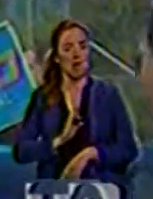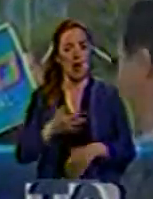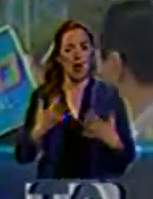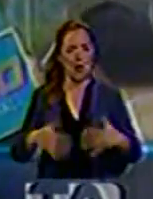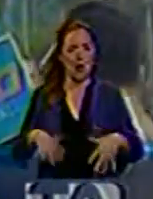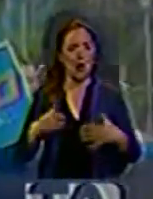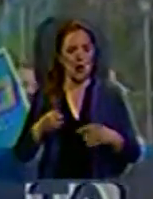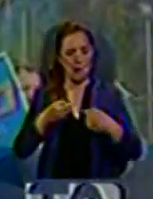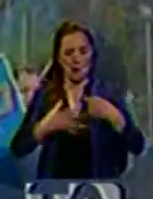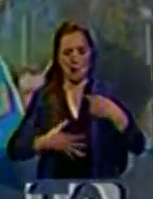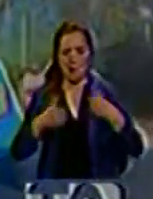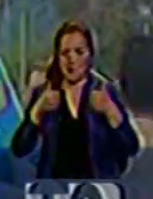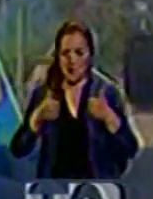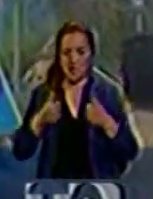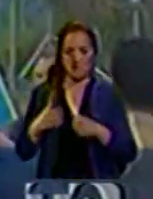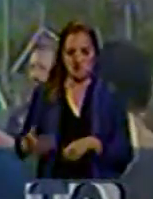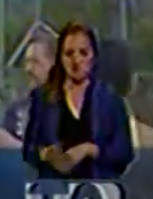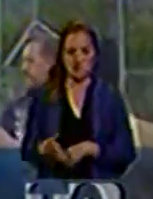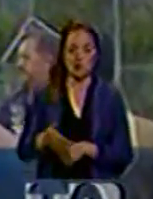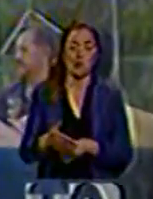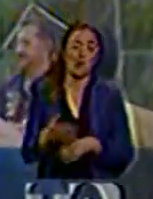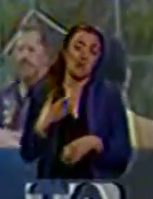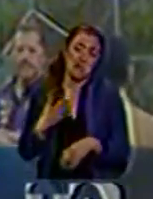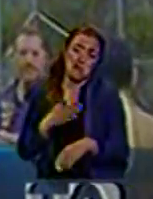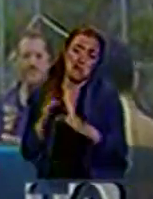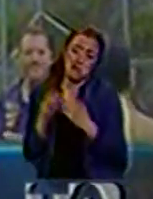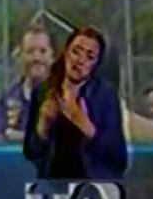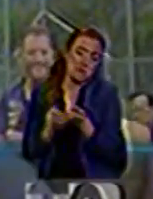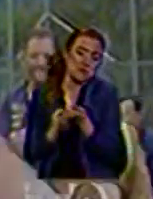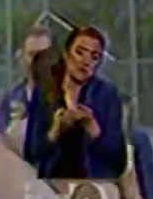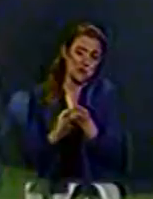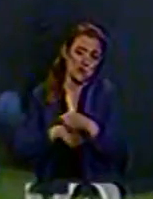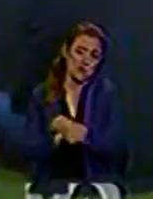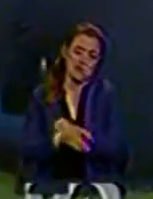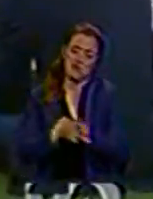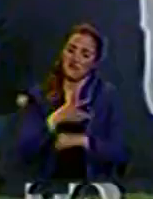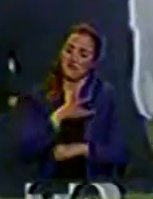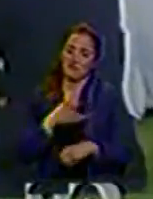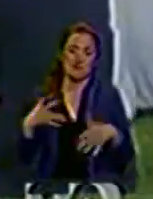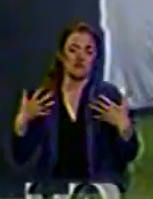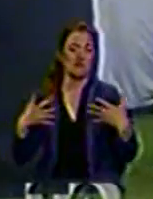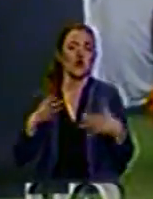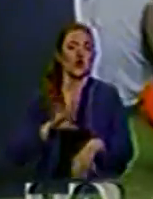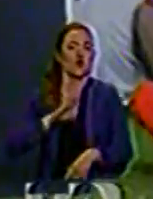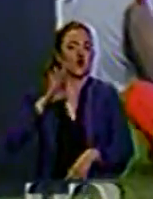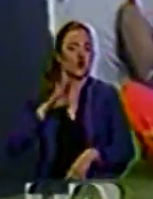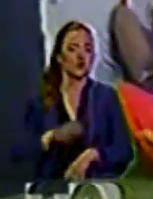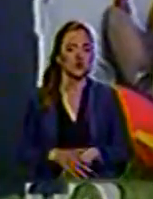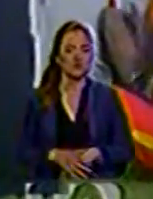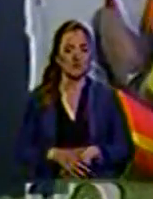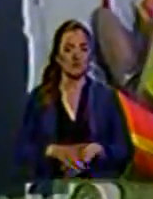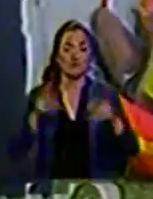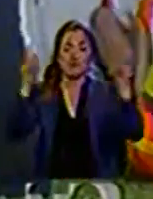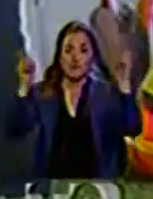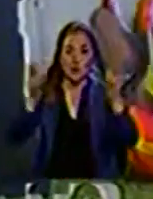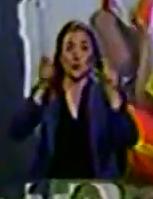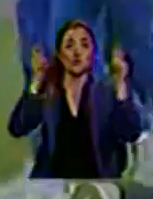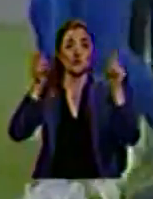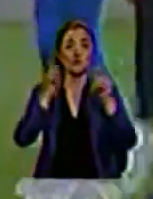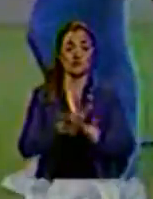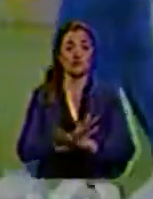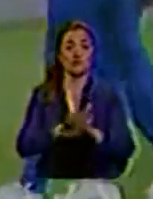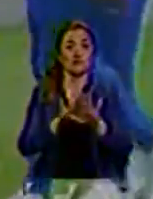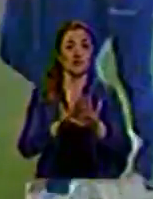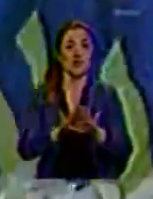cualidades y lo apoyamos en su fútbol y estamos muy contentos, orgullosos. Para algunos seleccionados, las celebraciones terminaron